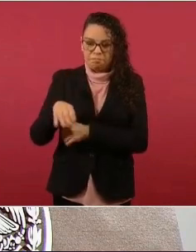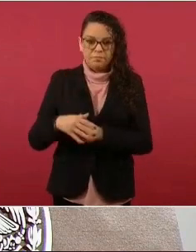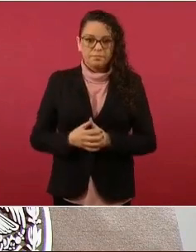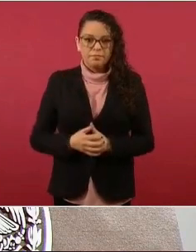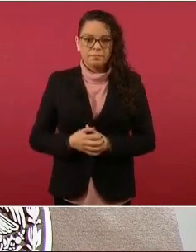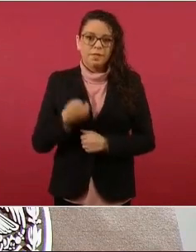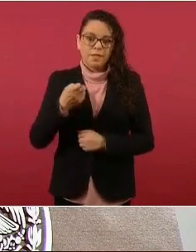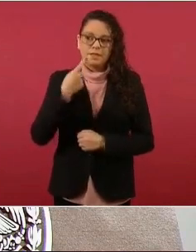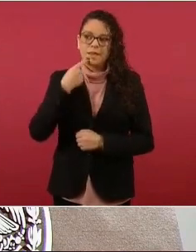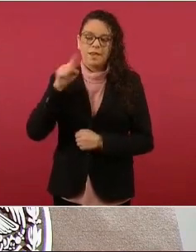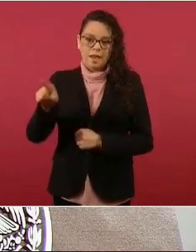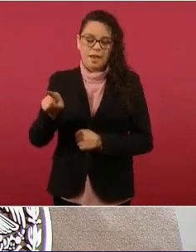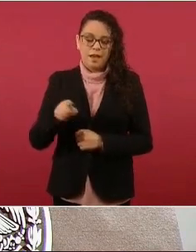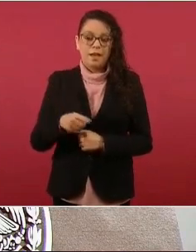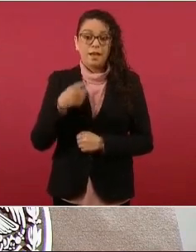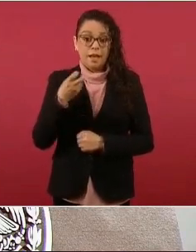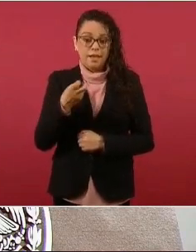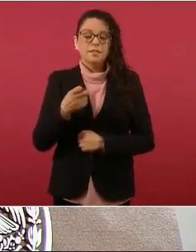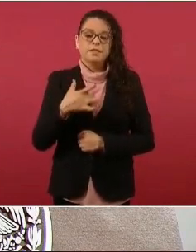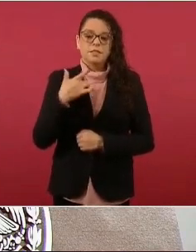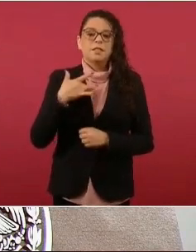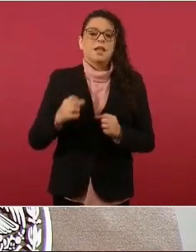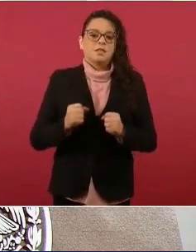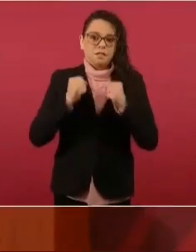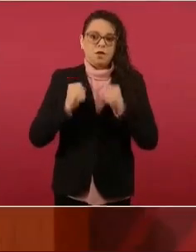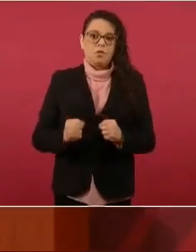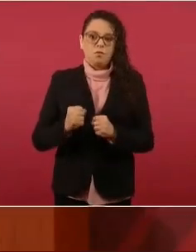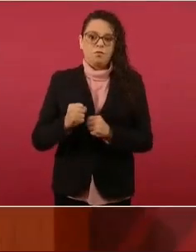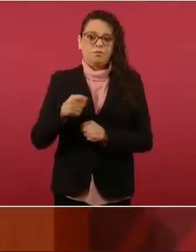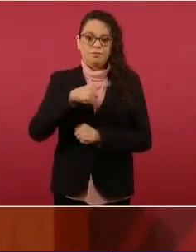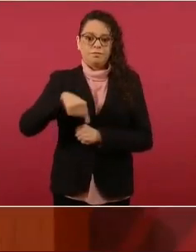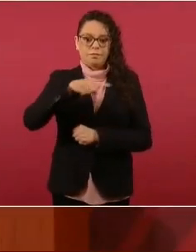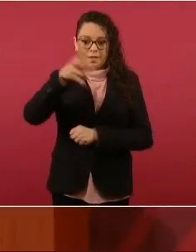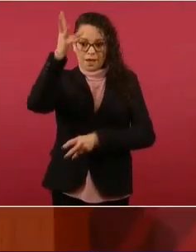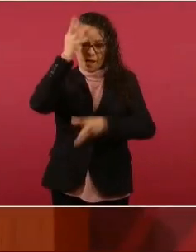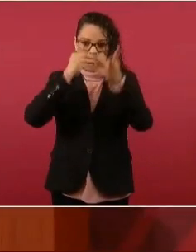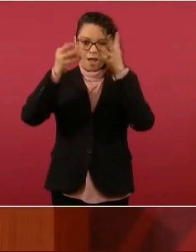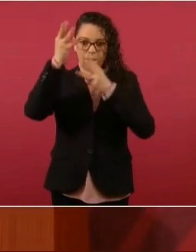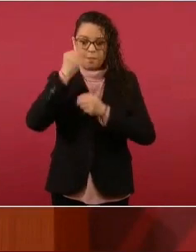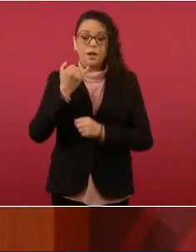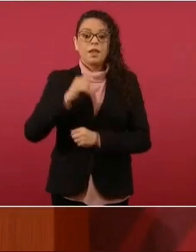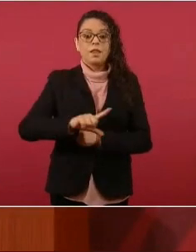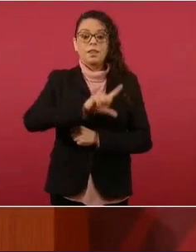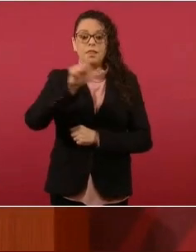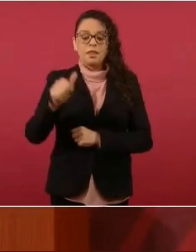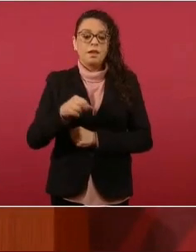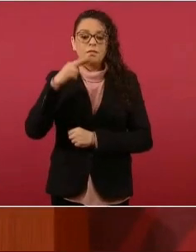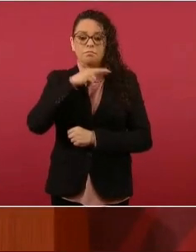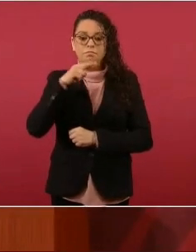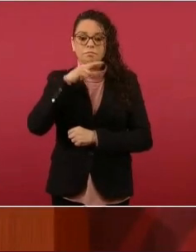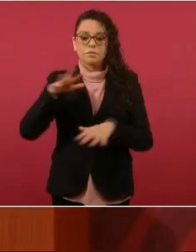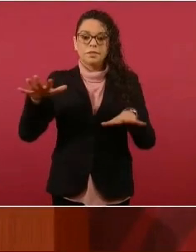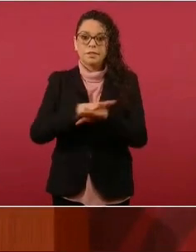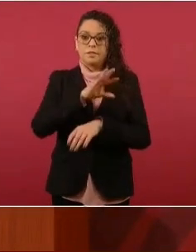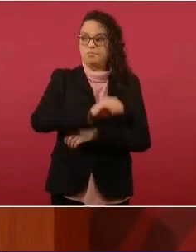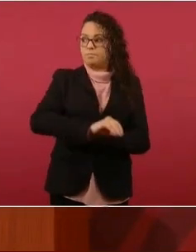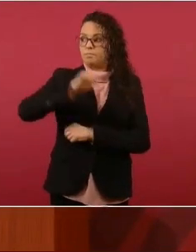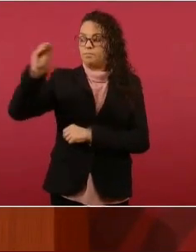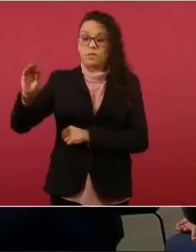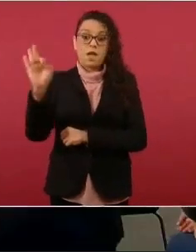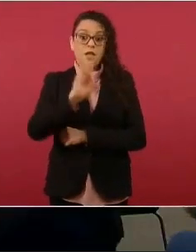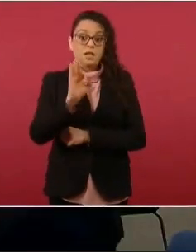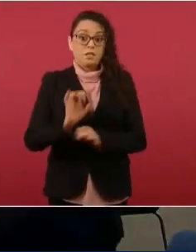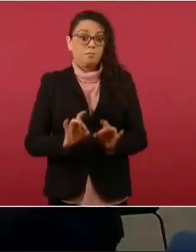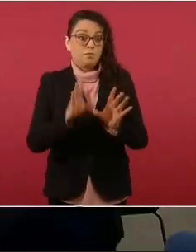con la comunidad para la seguridad de los becarios. Y finalmente, una reubicación inmediata si fuera necesario. En